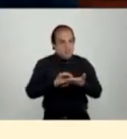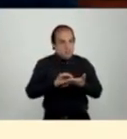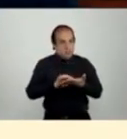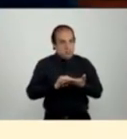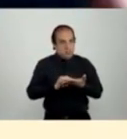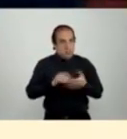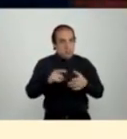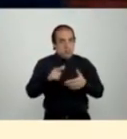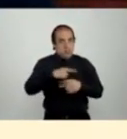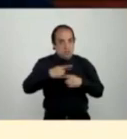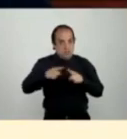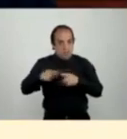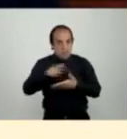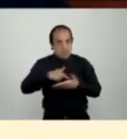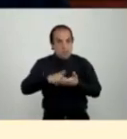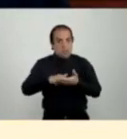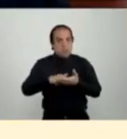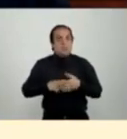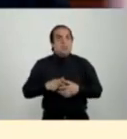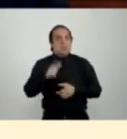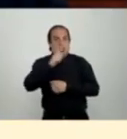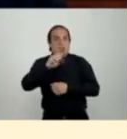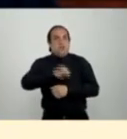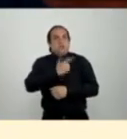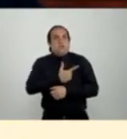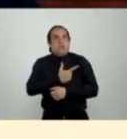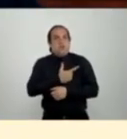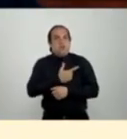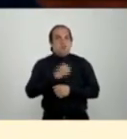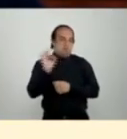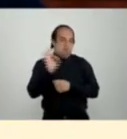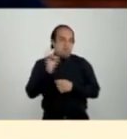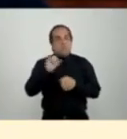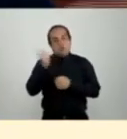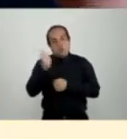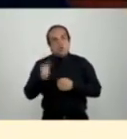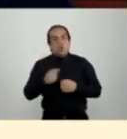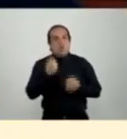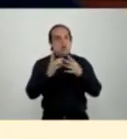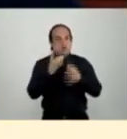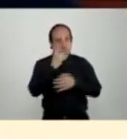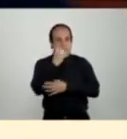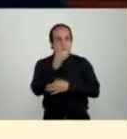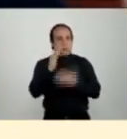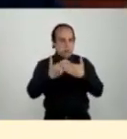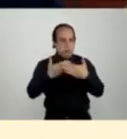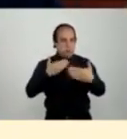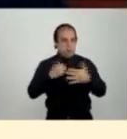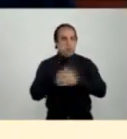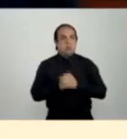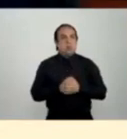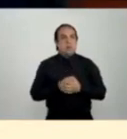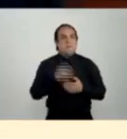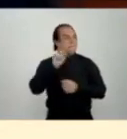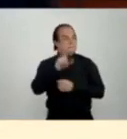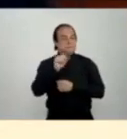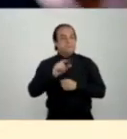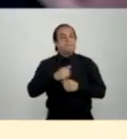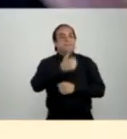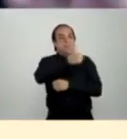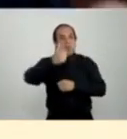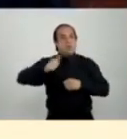lengua española, pues por no decir seguramente también en otros, hemos mencionado ya algunos de ellos, pero los problemas no son los mismos en cada país. Y fíjate